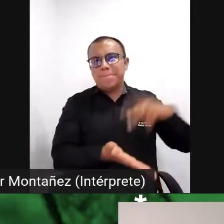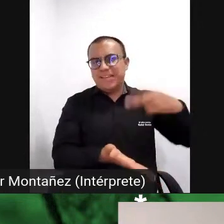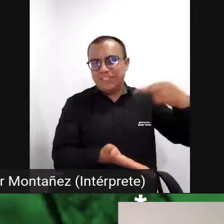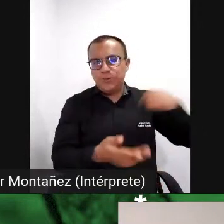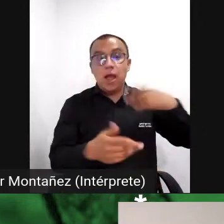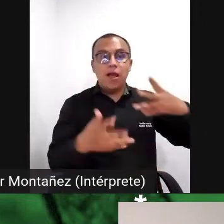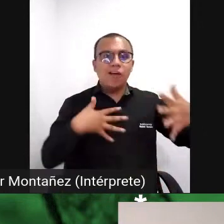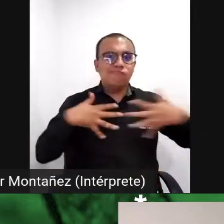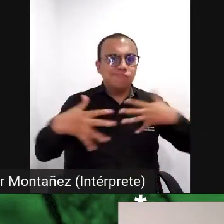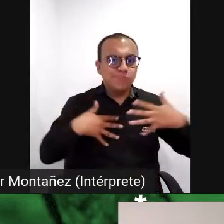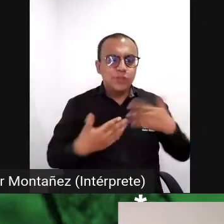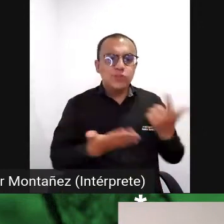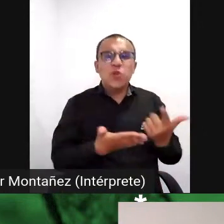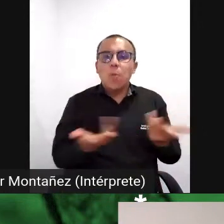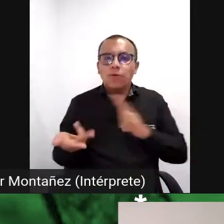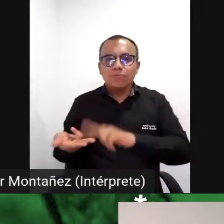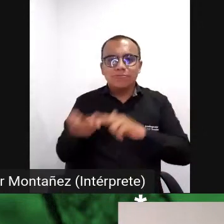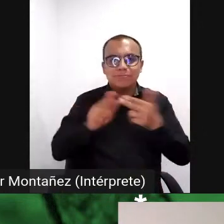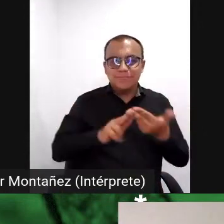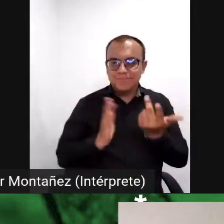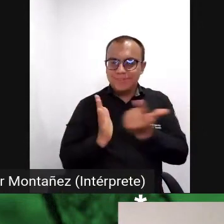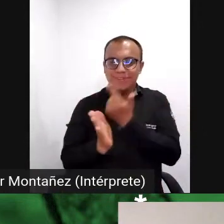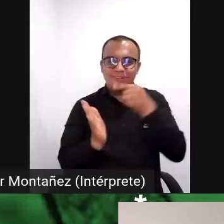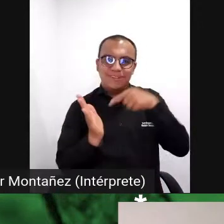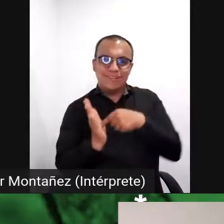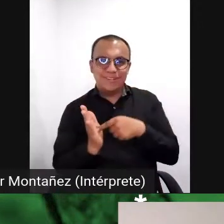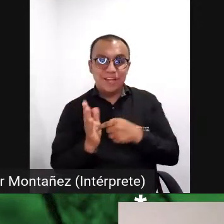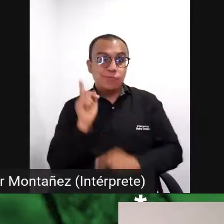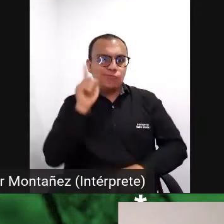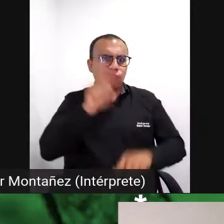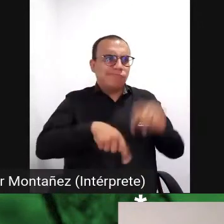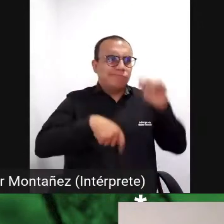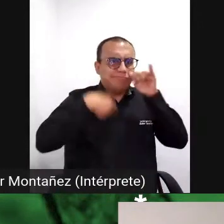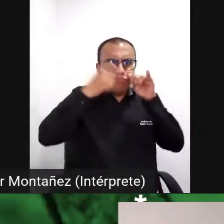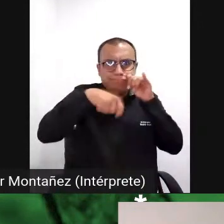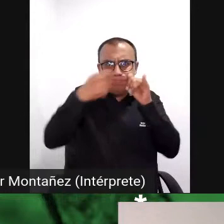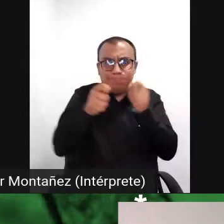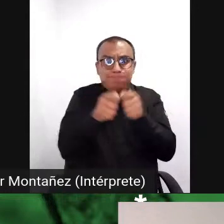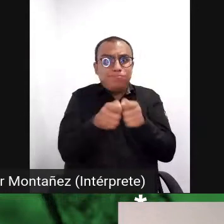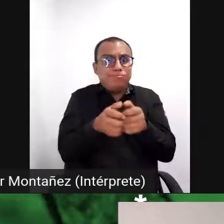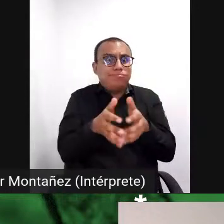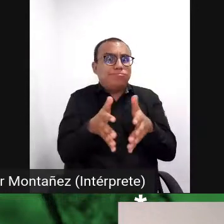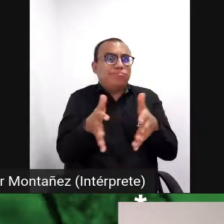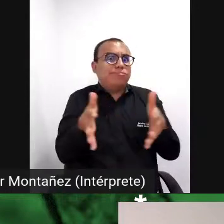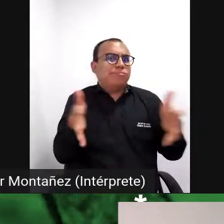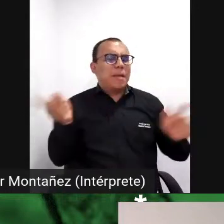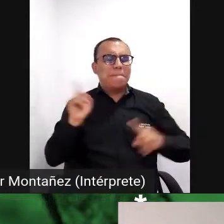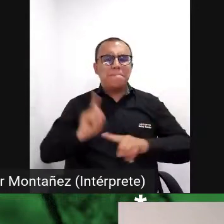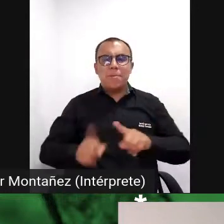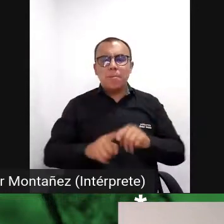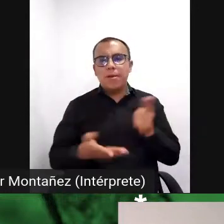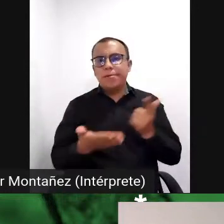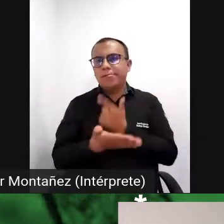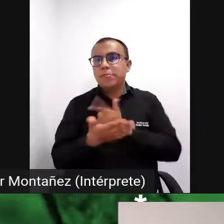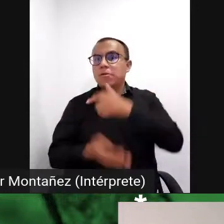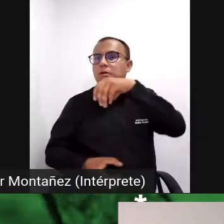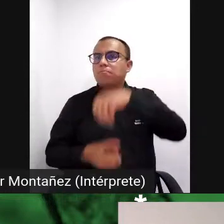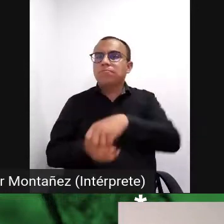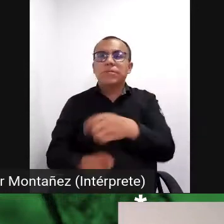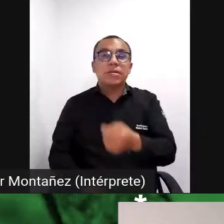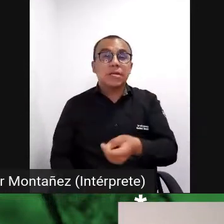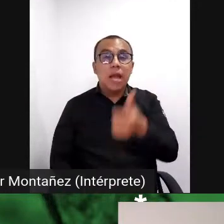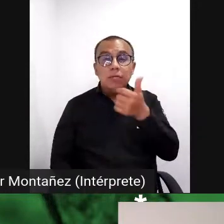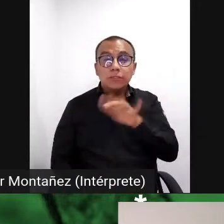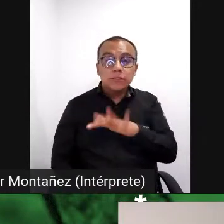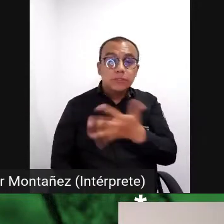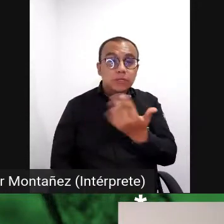son los mismos, el documental no podía abarcar la extensión, mientras en el libro tenemos casi alrededor